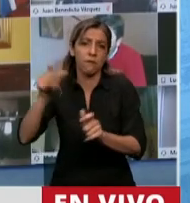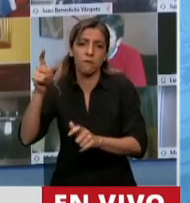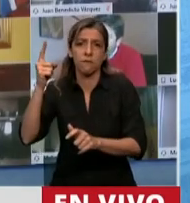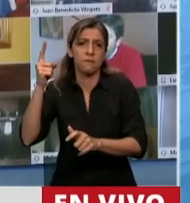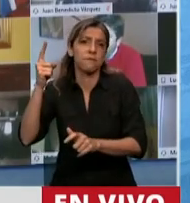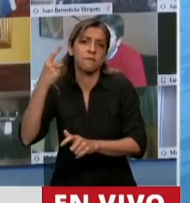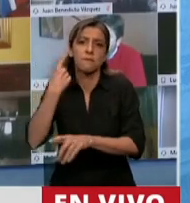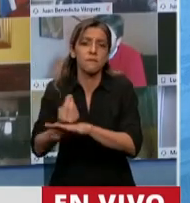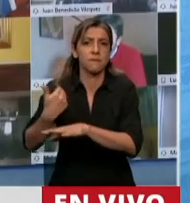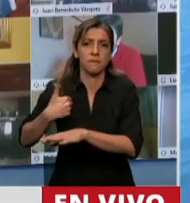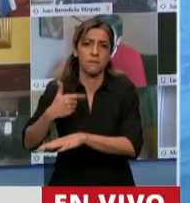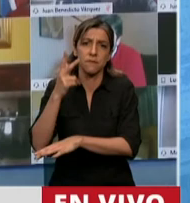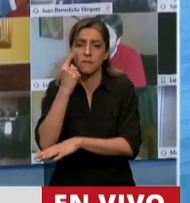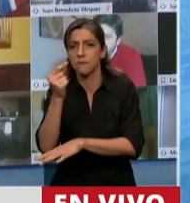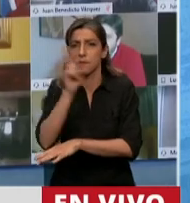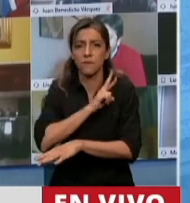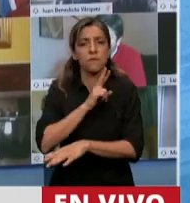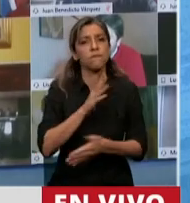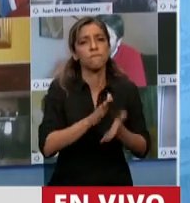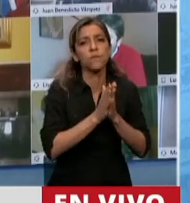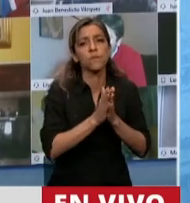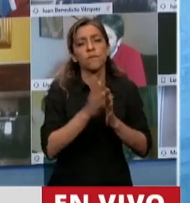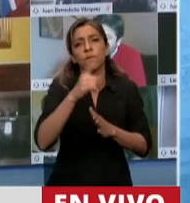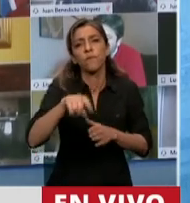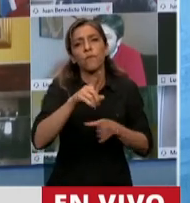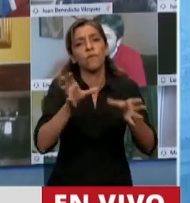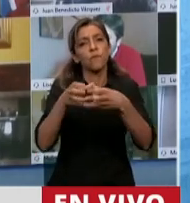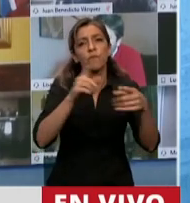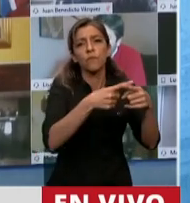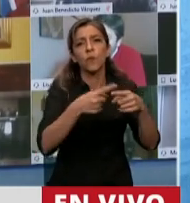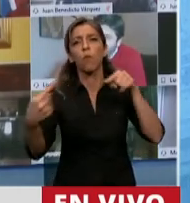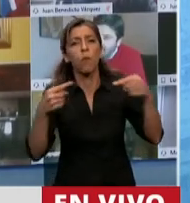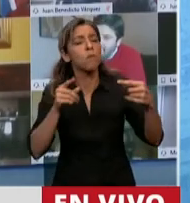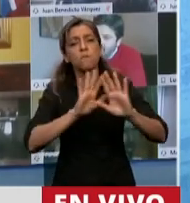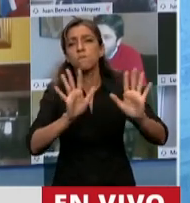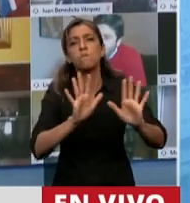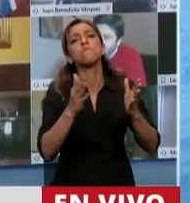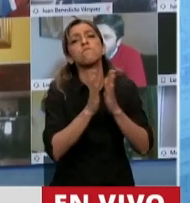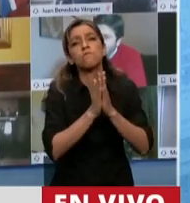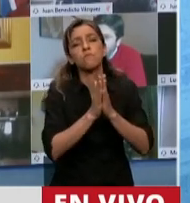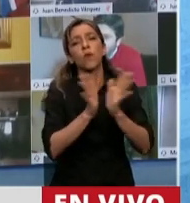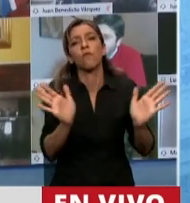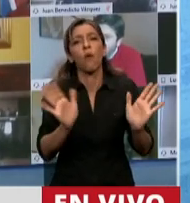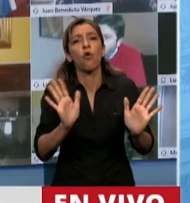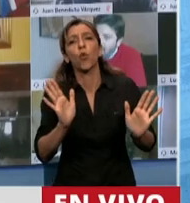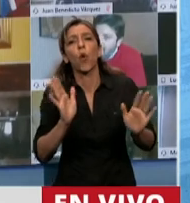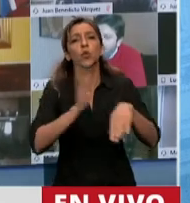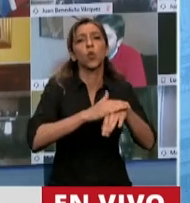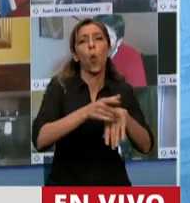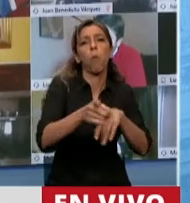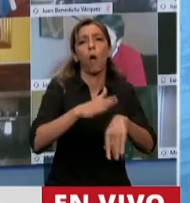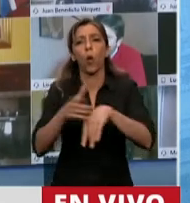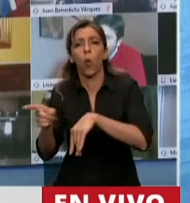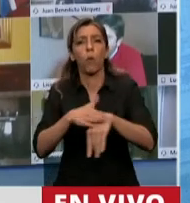sean responsables, que sean una oposición responsable y que no entren en el juego de quién tiene la culpa de